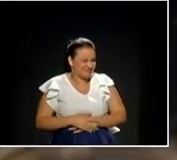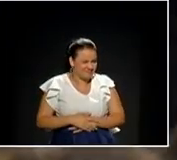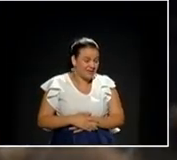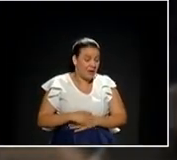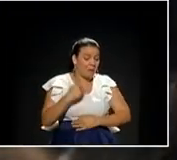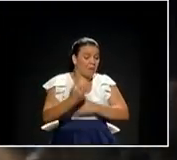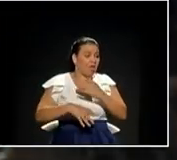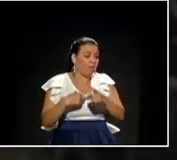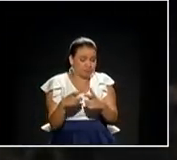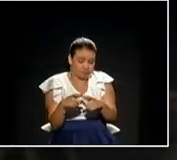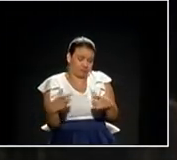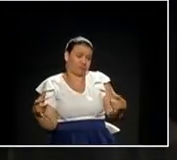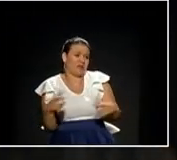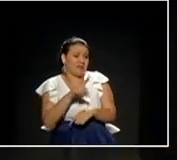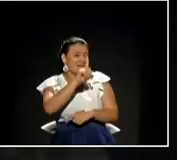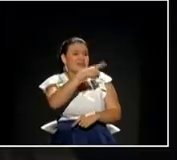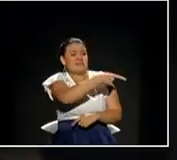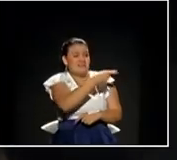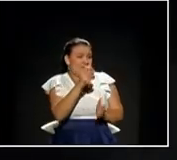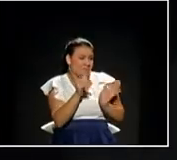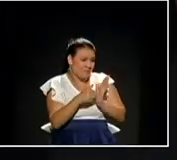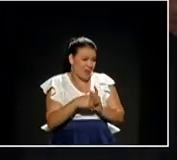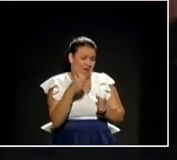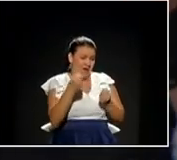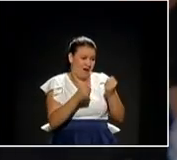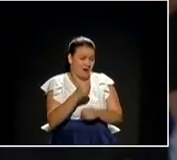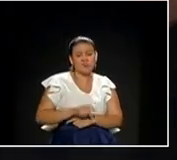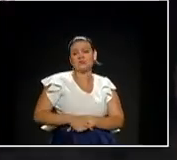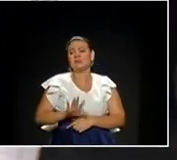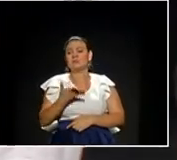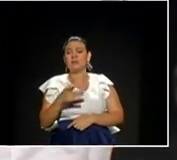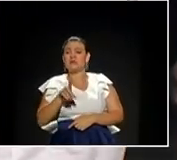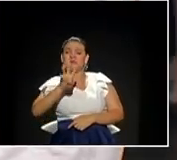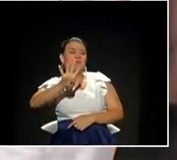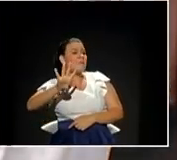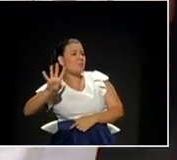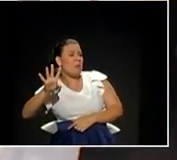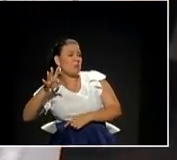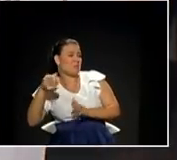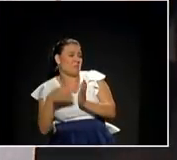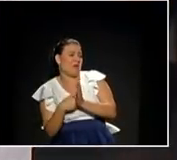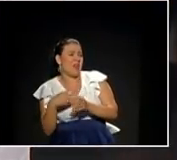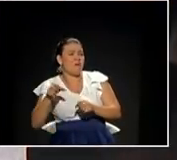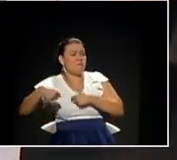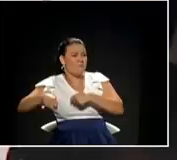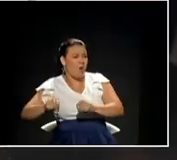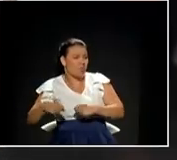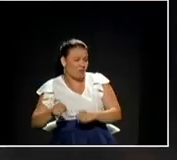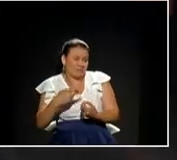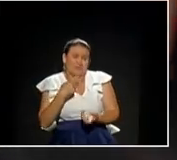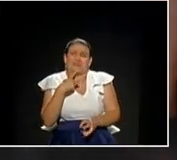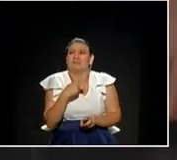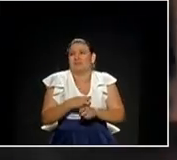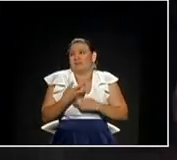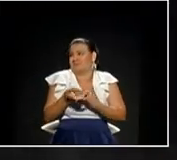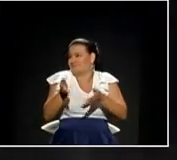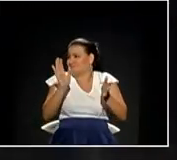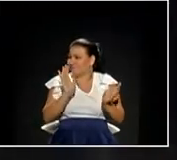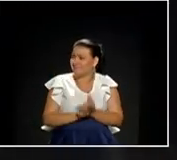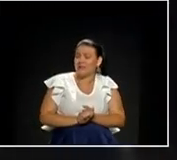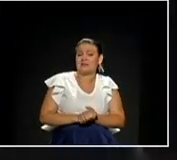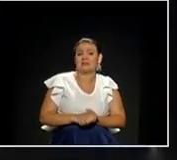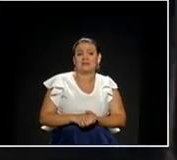cien mil motos y 45 mil carros más o menos cada año es evidente que ya hemos llegado a nivel de condición que es imposible yo creo que afecta el comercio